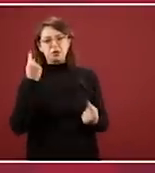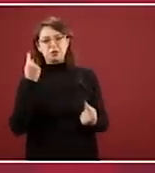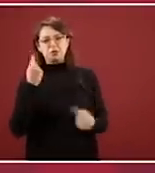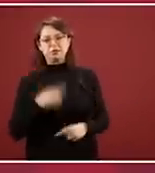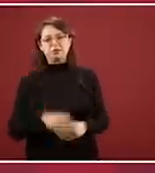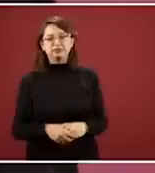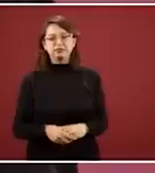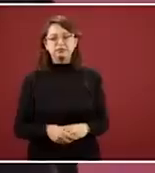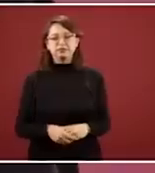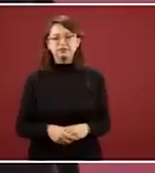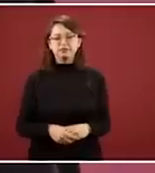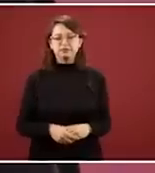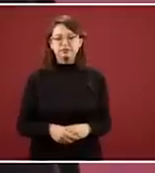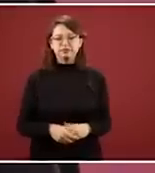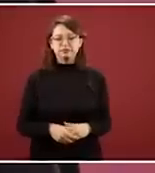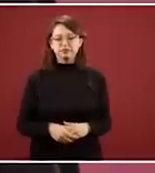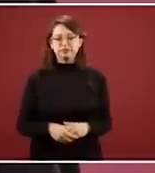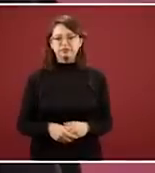Y que había que